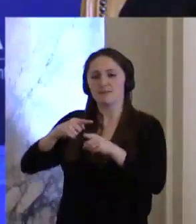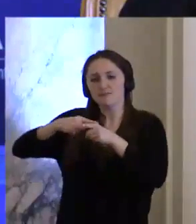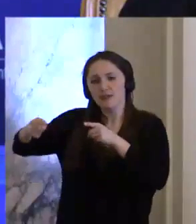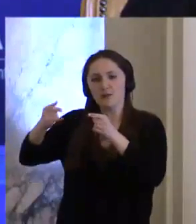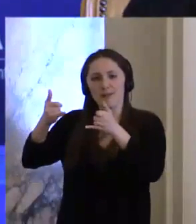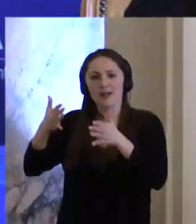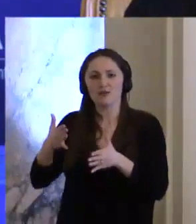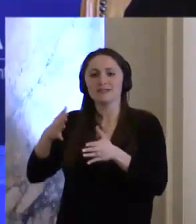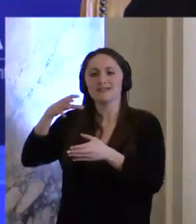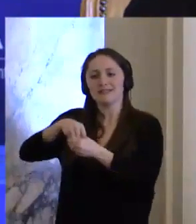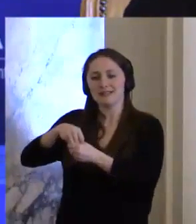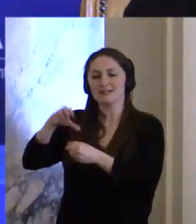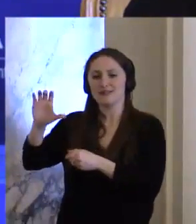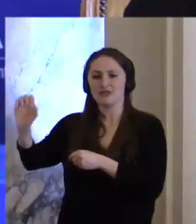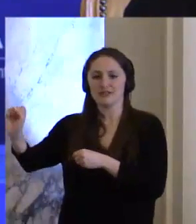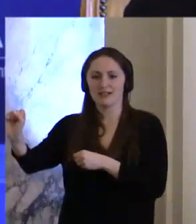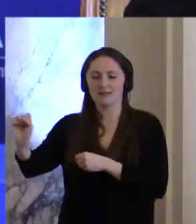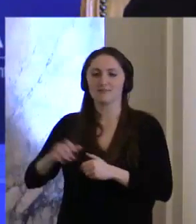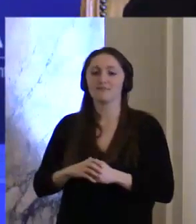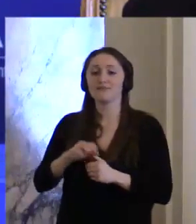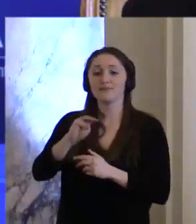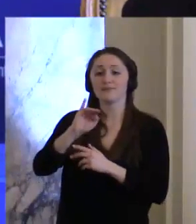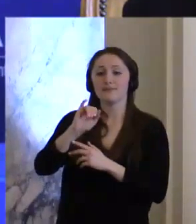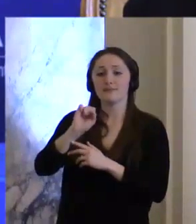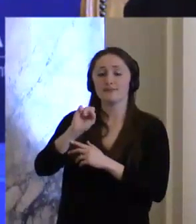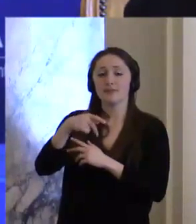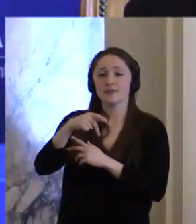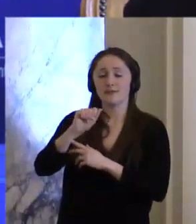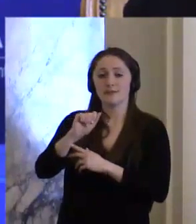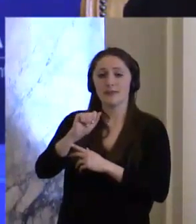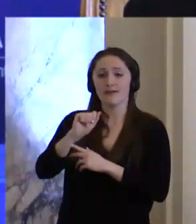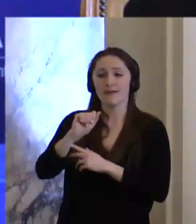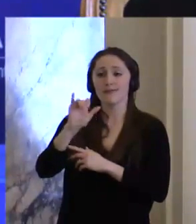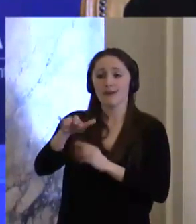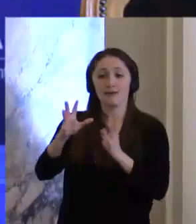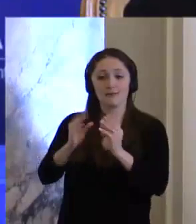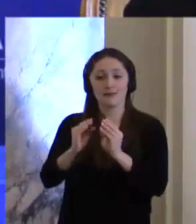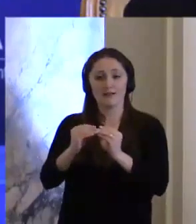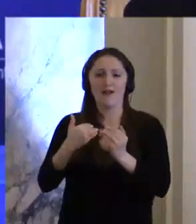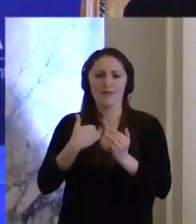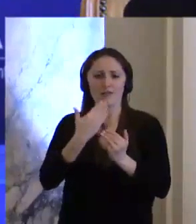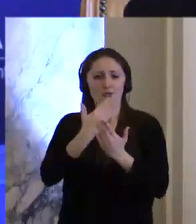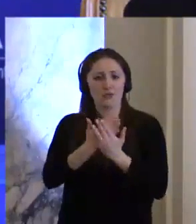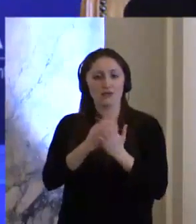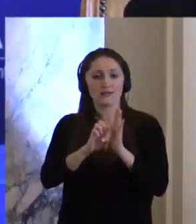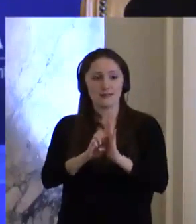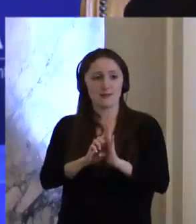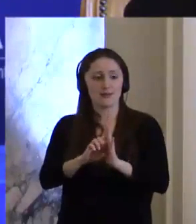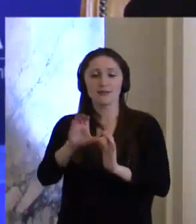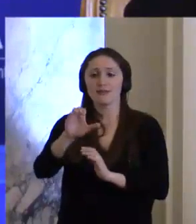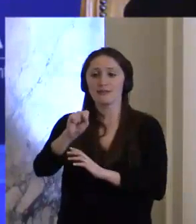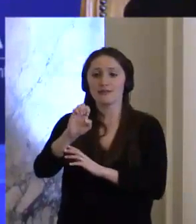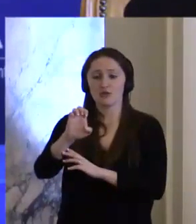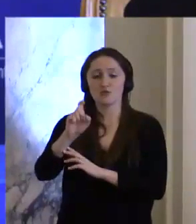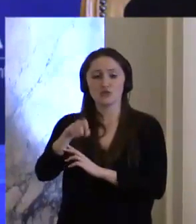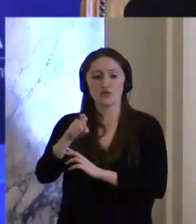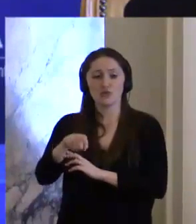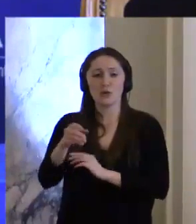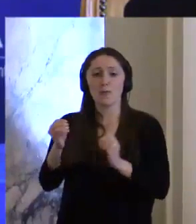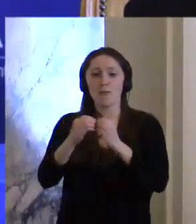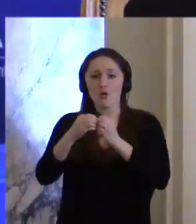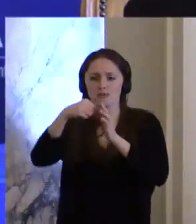La reunión ministerial creo que nos da un buen ejemplo de un caso que debemos analizar para ver cómo lo podemos expandir a otras